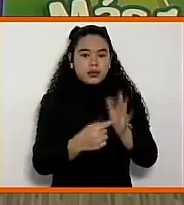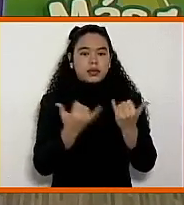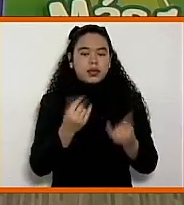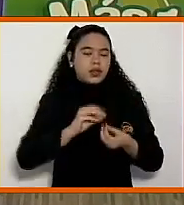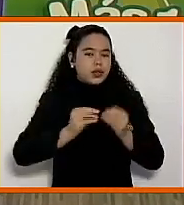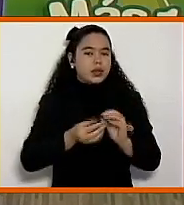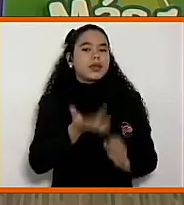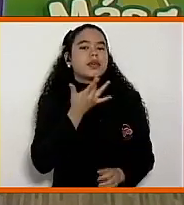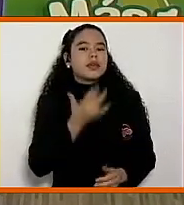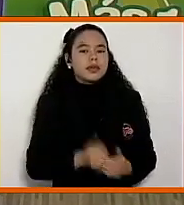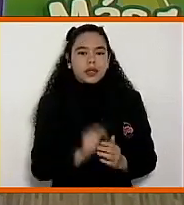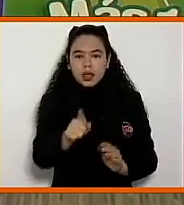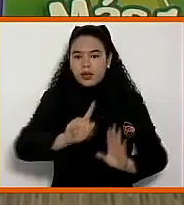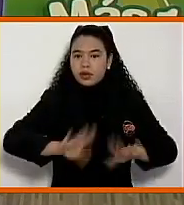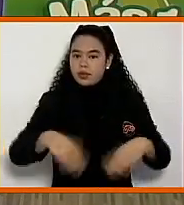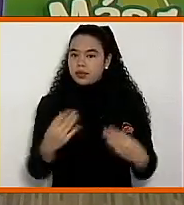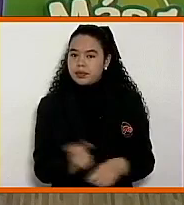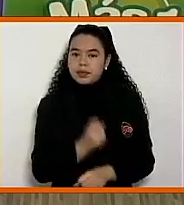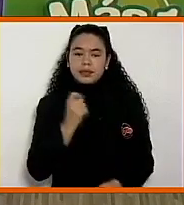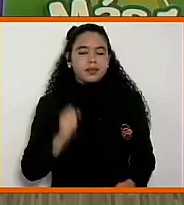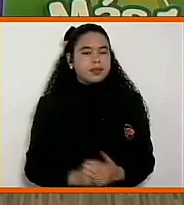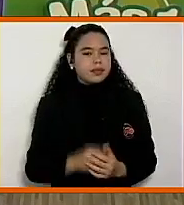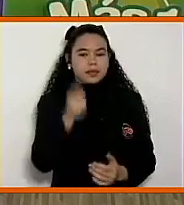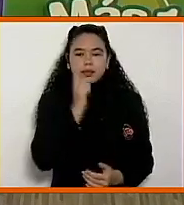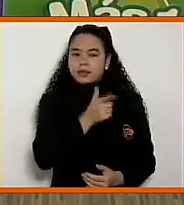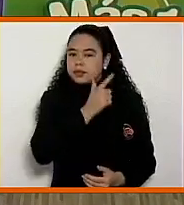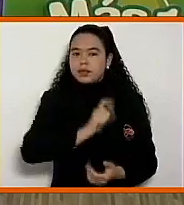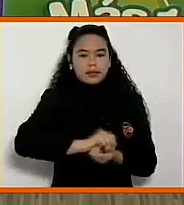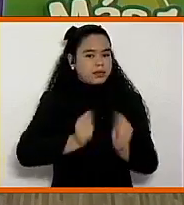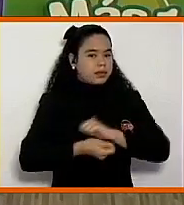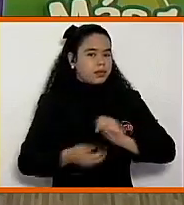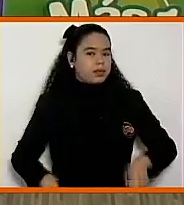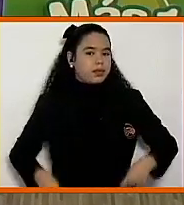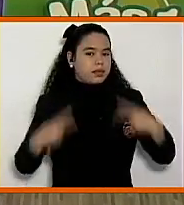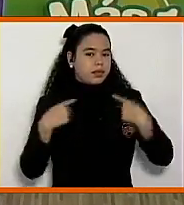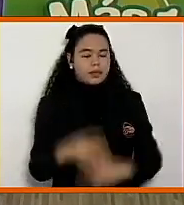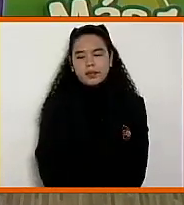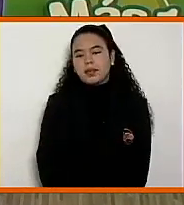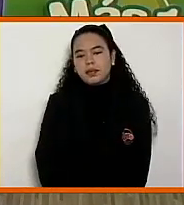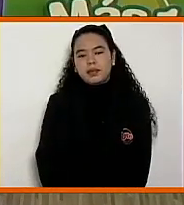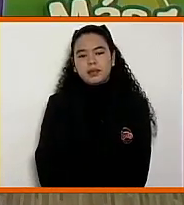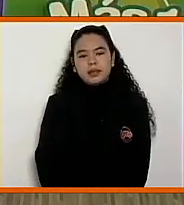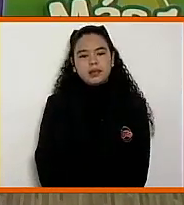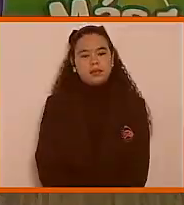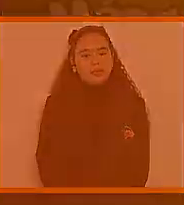tus números favoritos. ¿Y vos cómo te la vas a ganar? ¡Loto te cambia la vida!